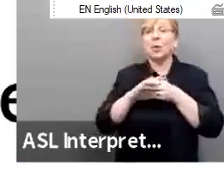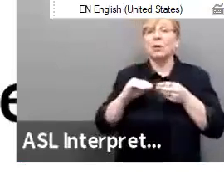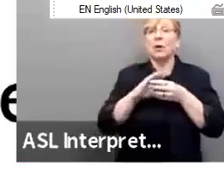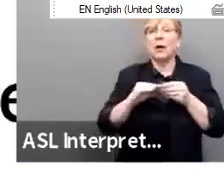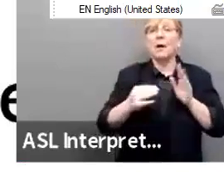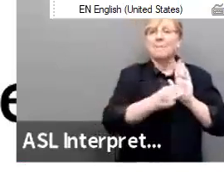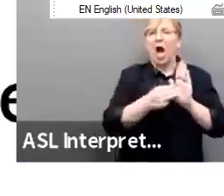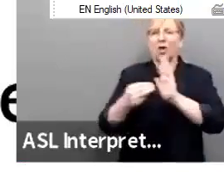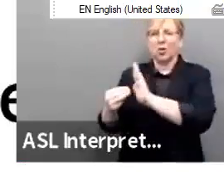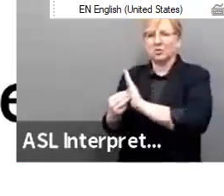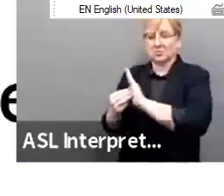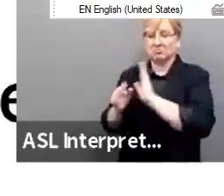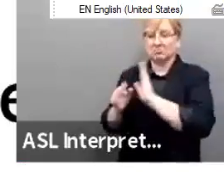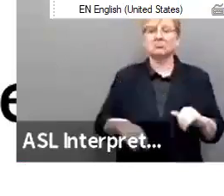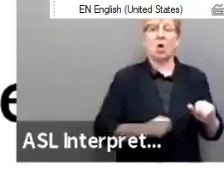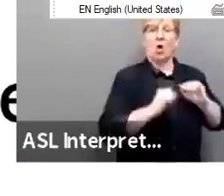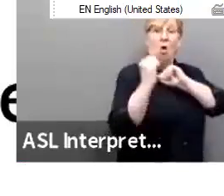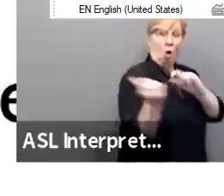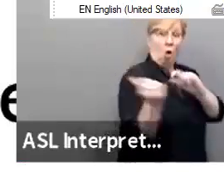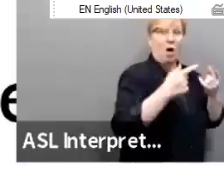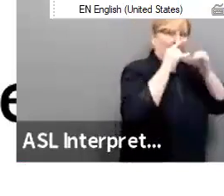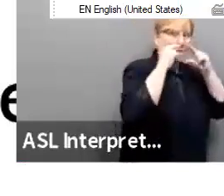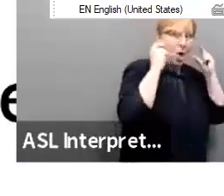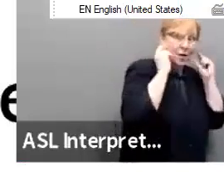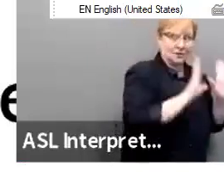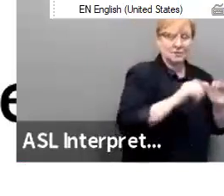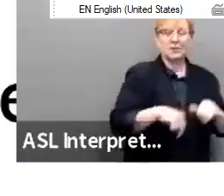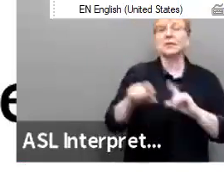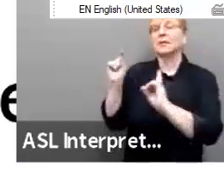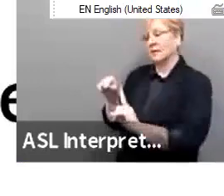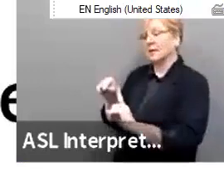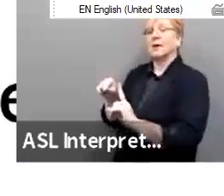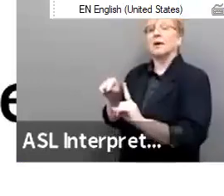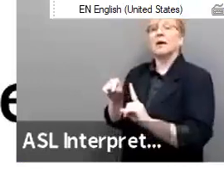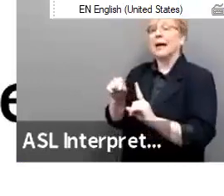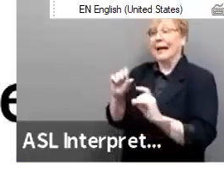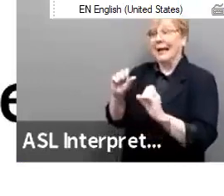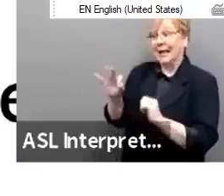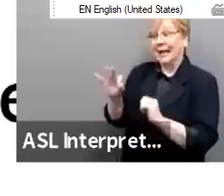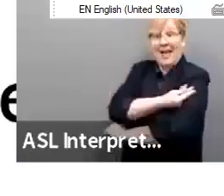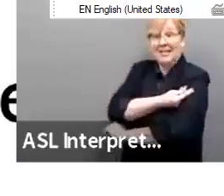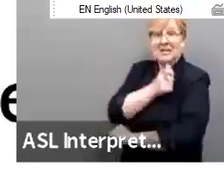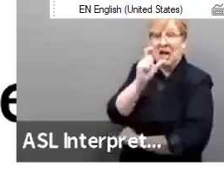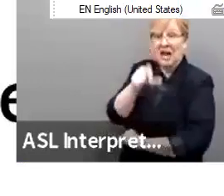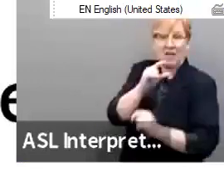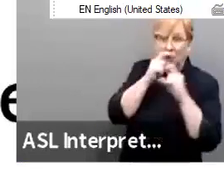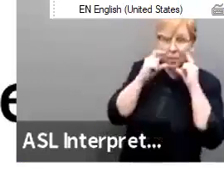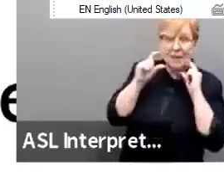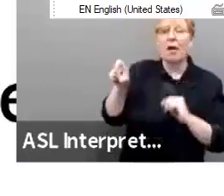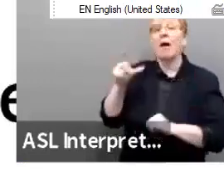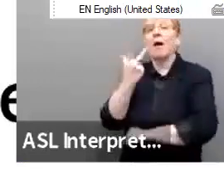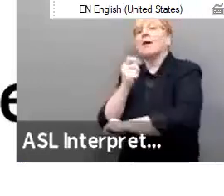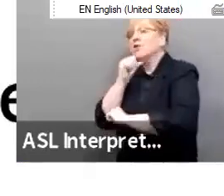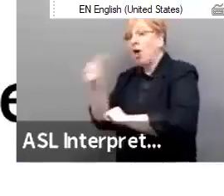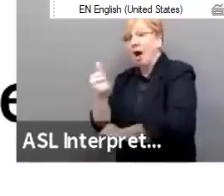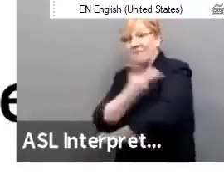ver. Si las personas no vacunadas no tuvieran que utilizar cubrebocas, a ver, déjenme lo repito,